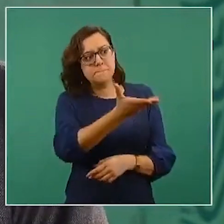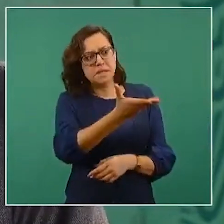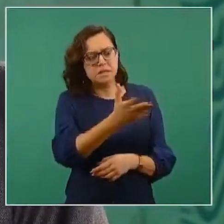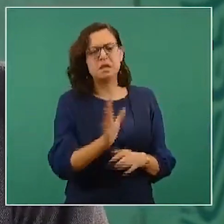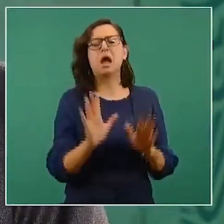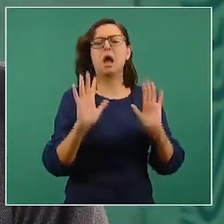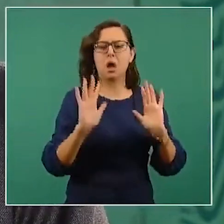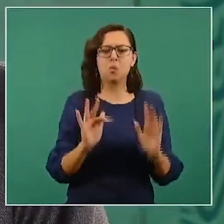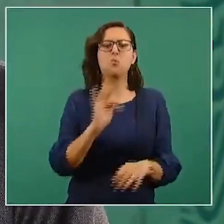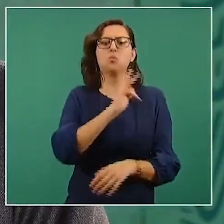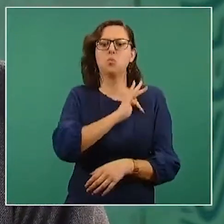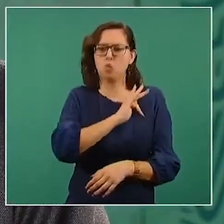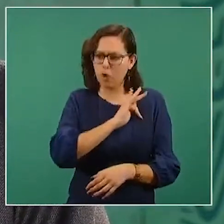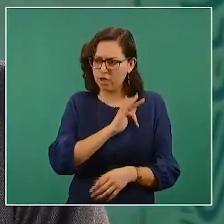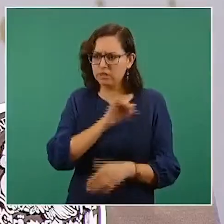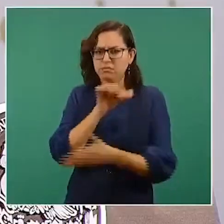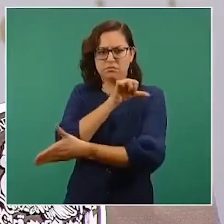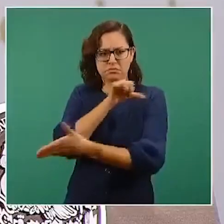suspensión.